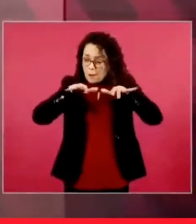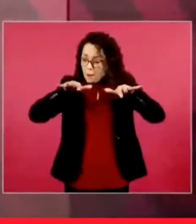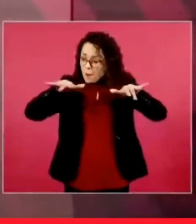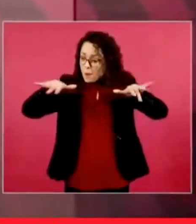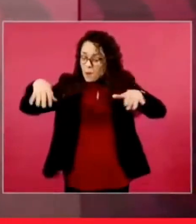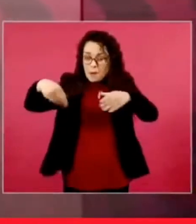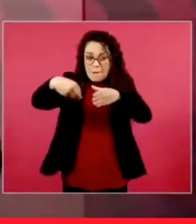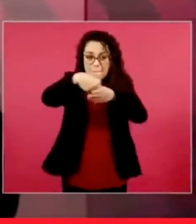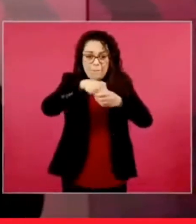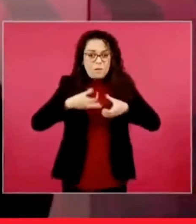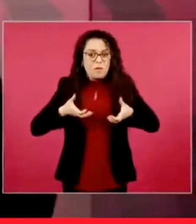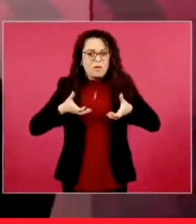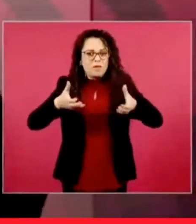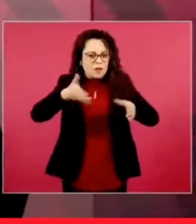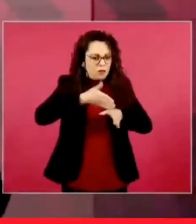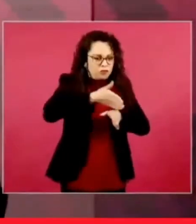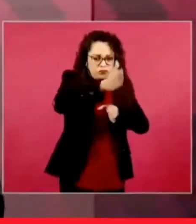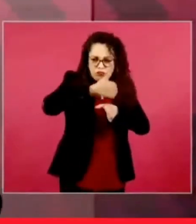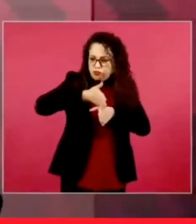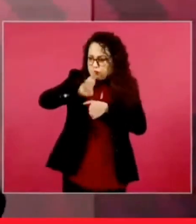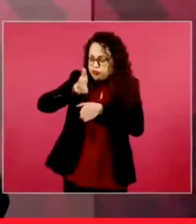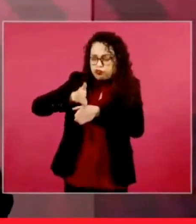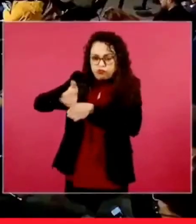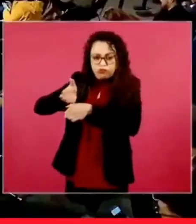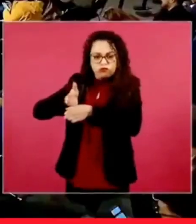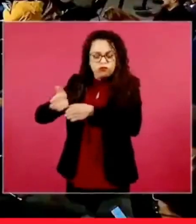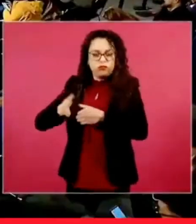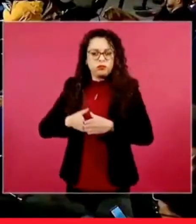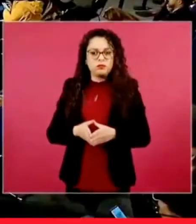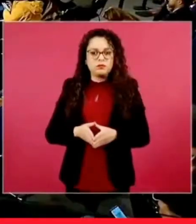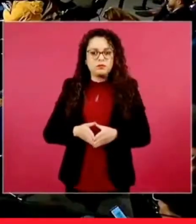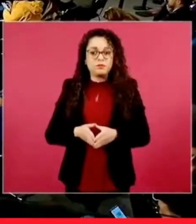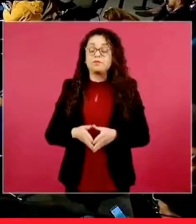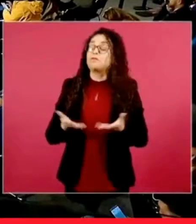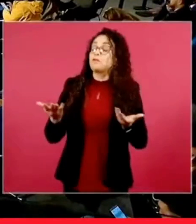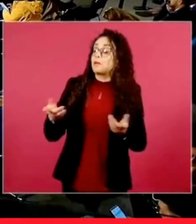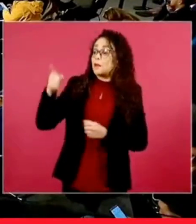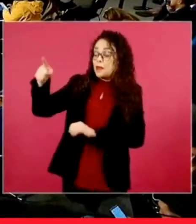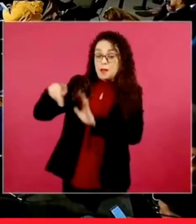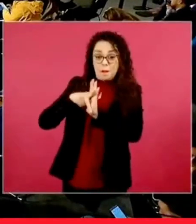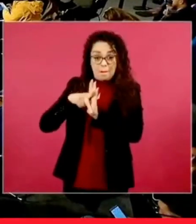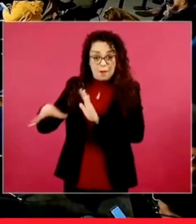viene otra, y el periódico Reforma nos cuenta,